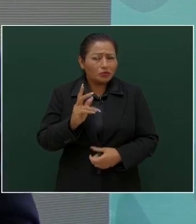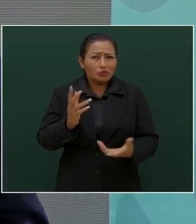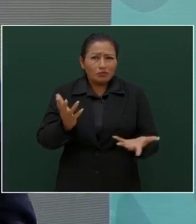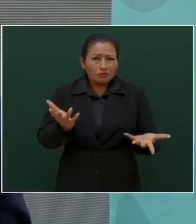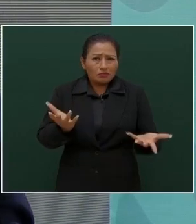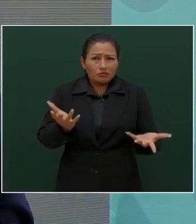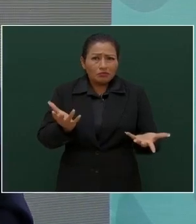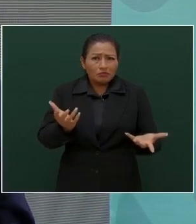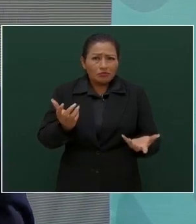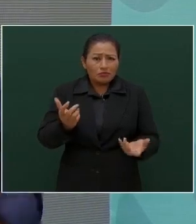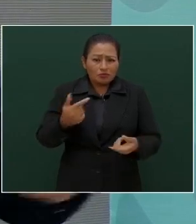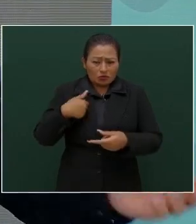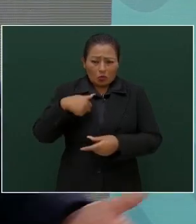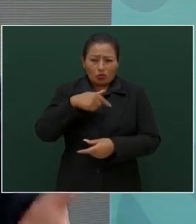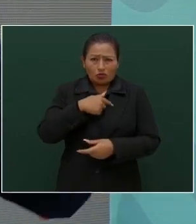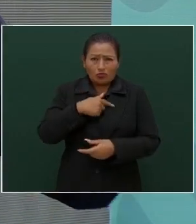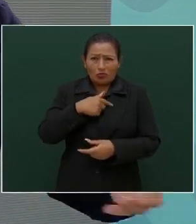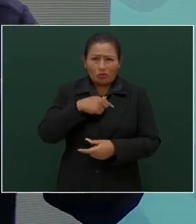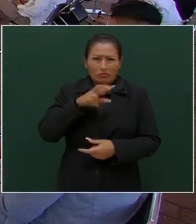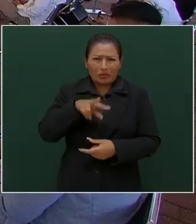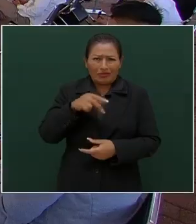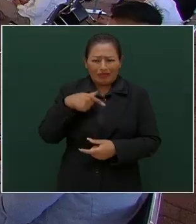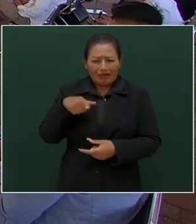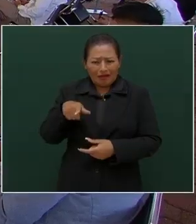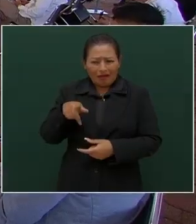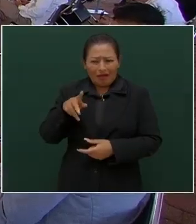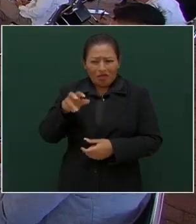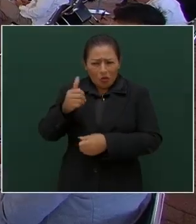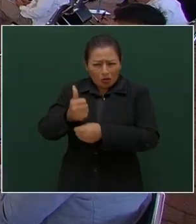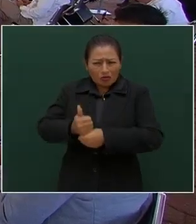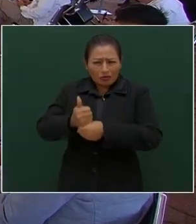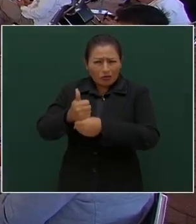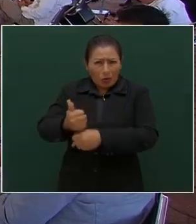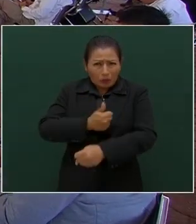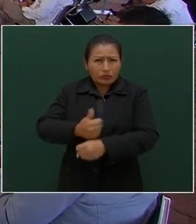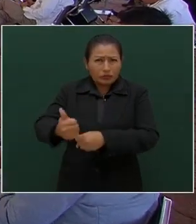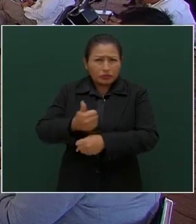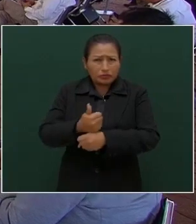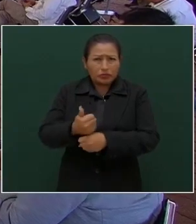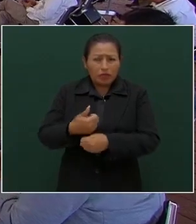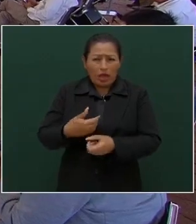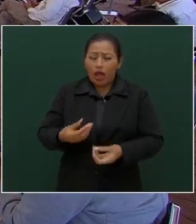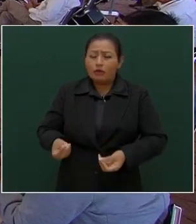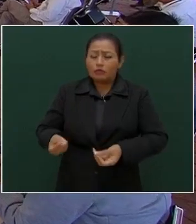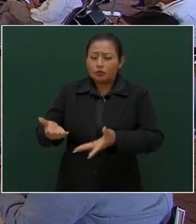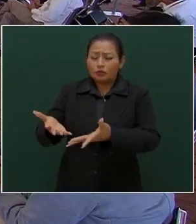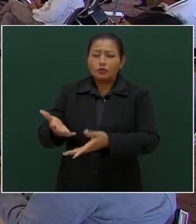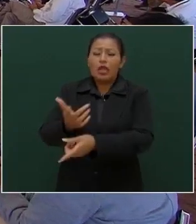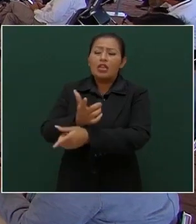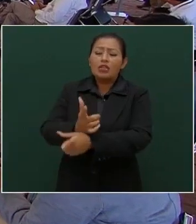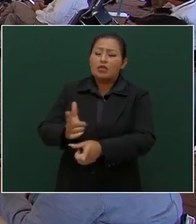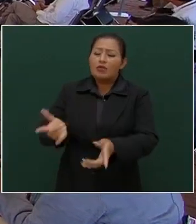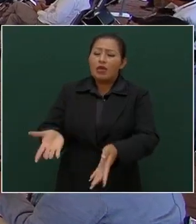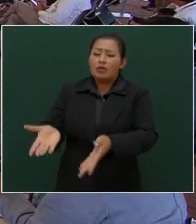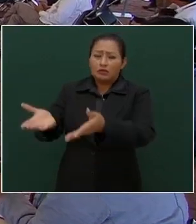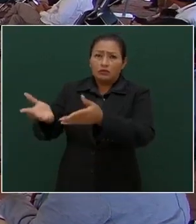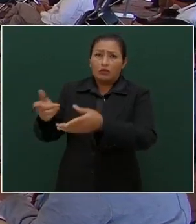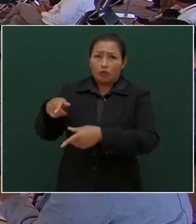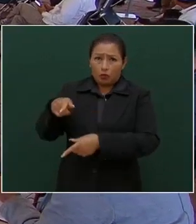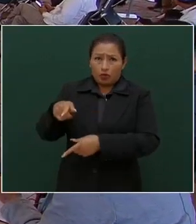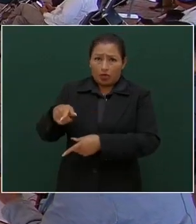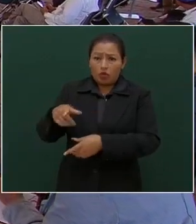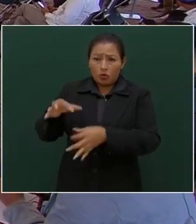nosotros, confiando de que se les había liberado porque se